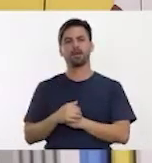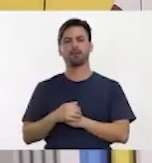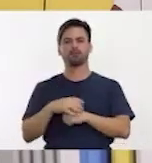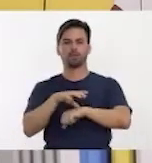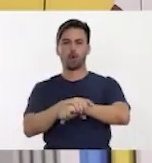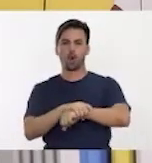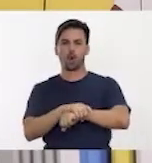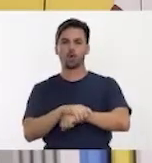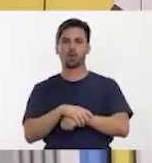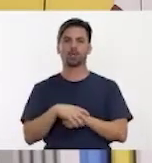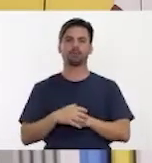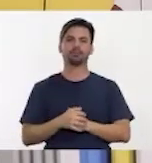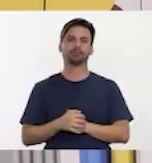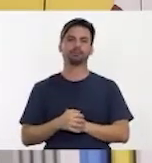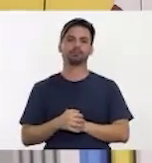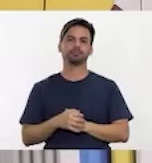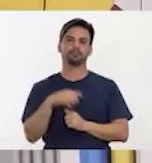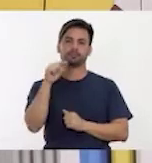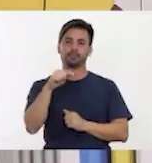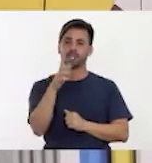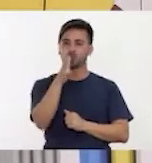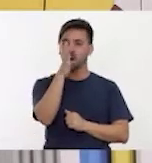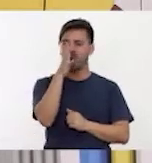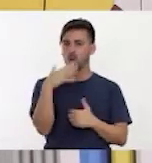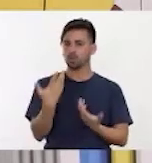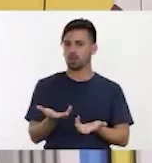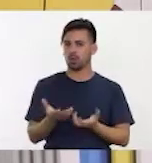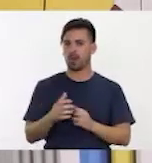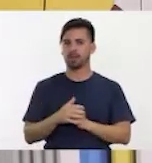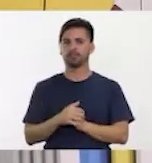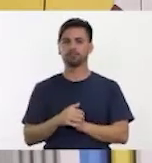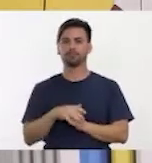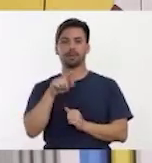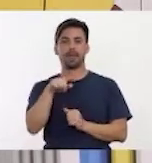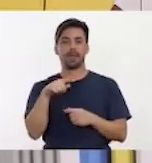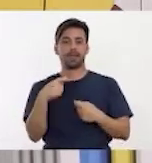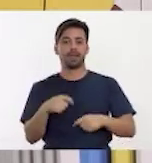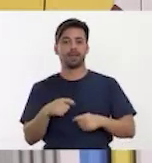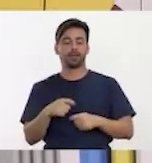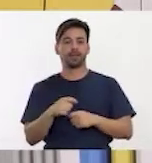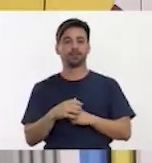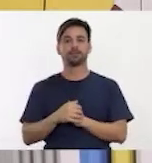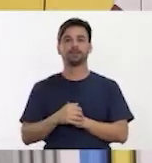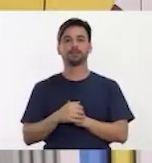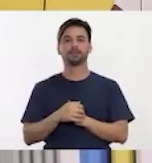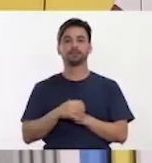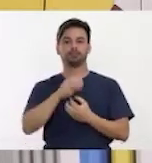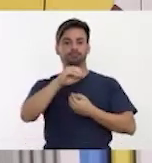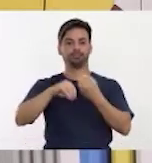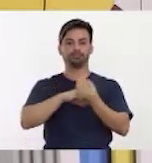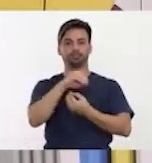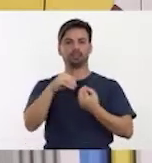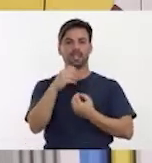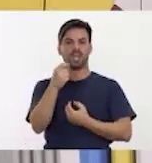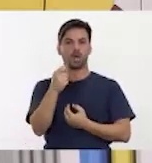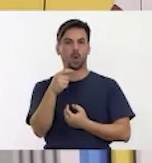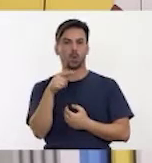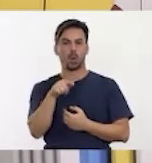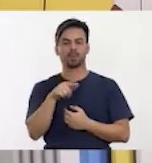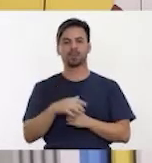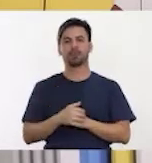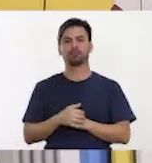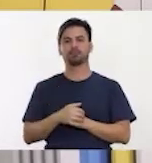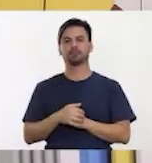se había heredado del tiempo de la colonia. Esto trae como consecuencia que se va